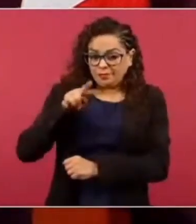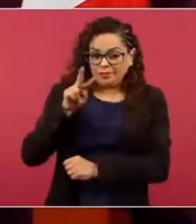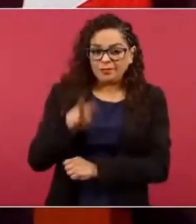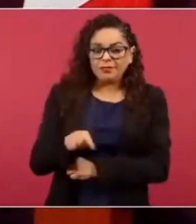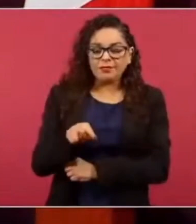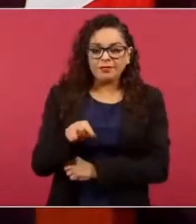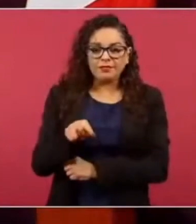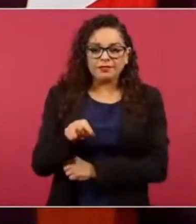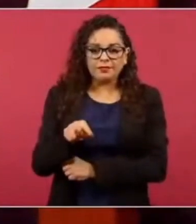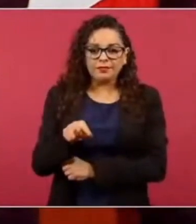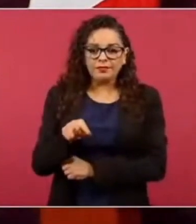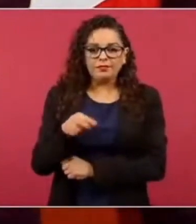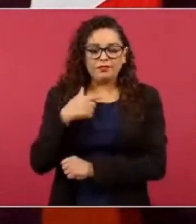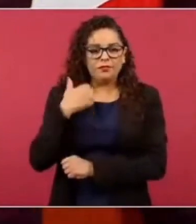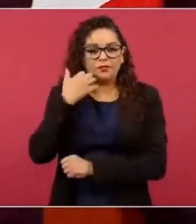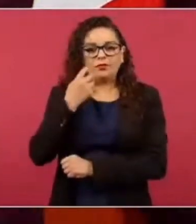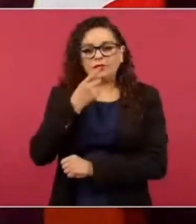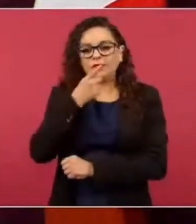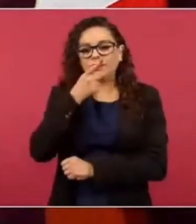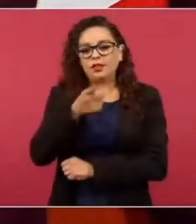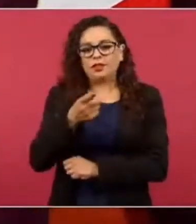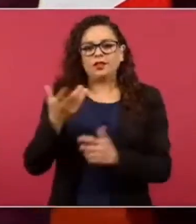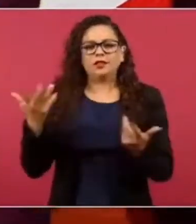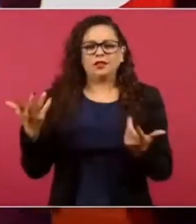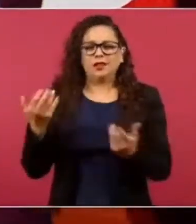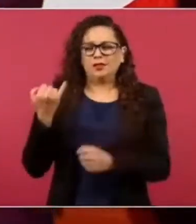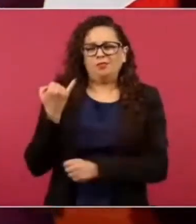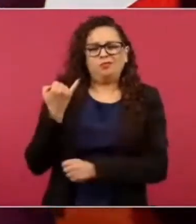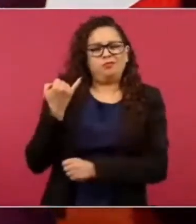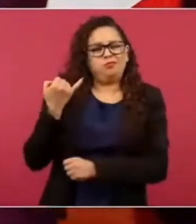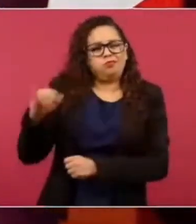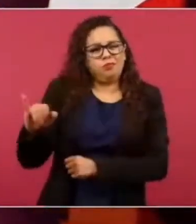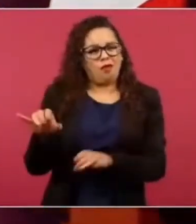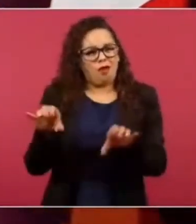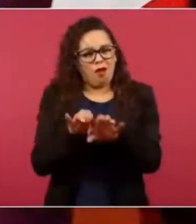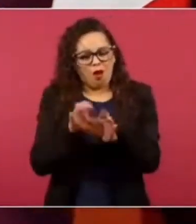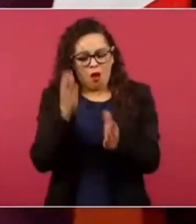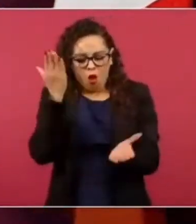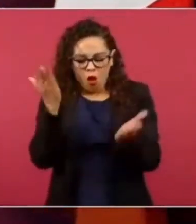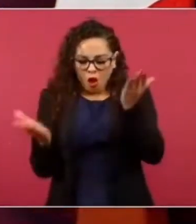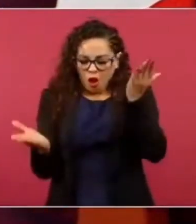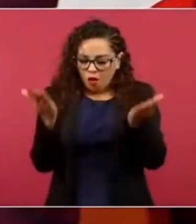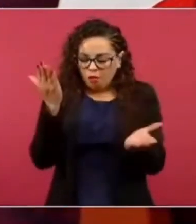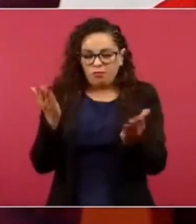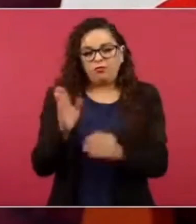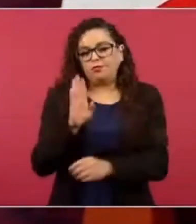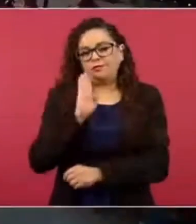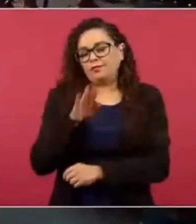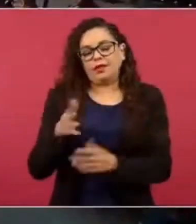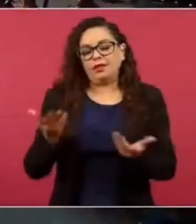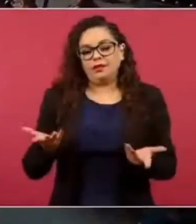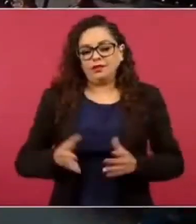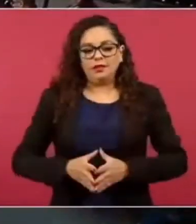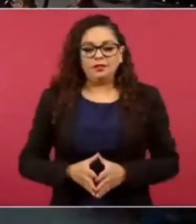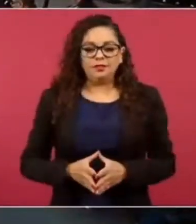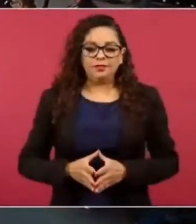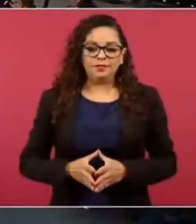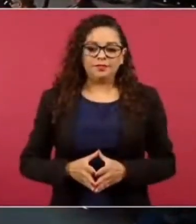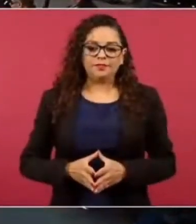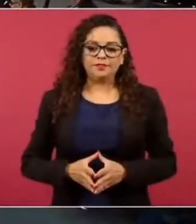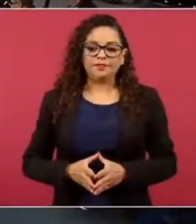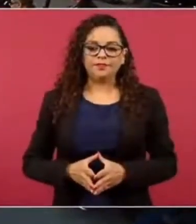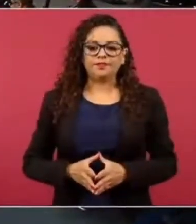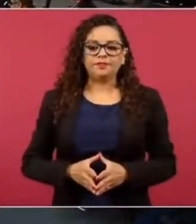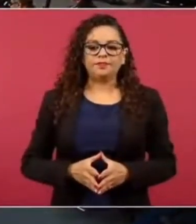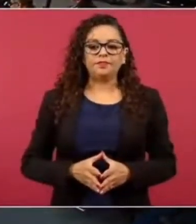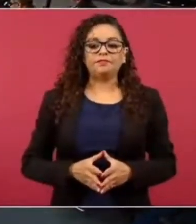decirlo menos, el querer comparar una cosa con otra. Presidente, un poco ahí, es Jesús Esquivel también quien no ha